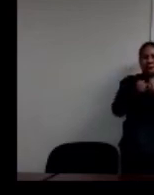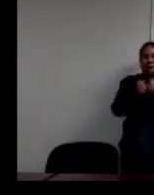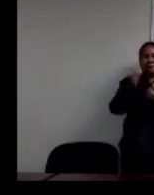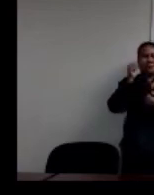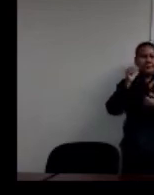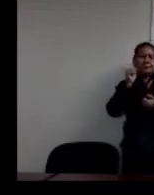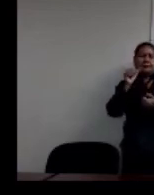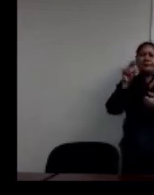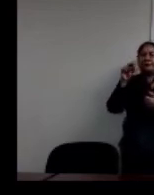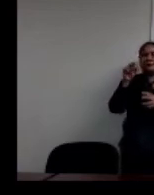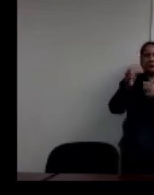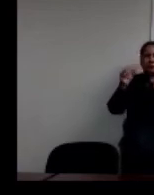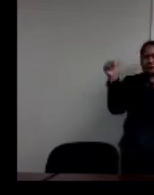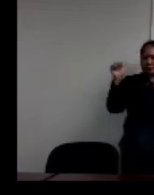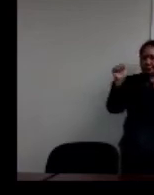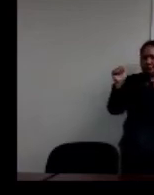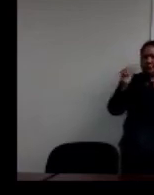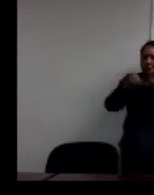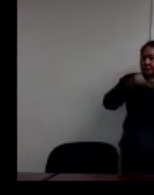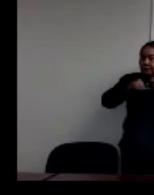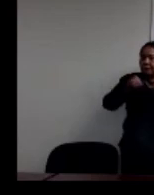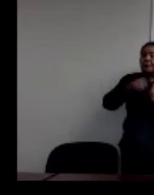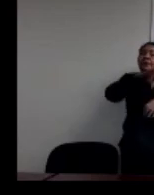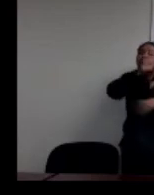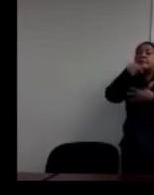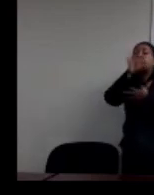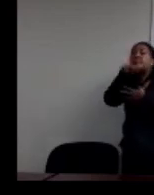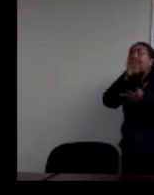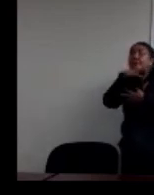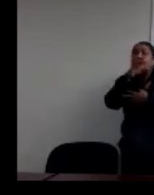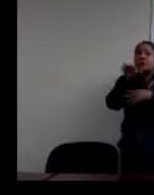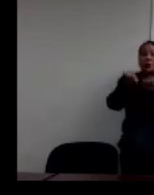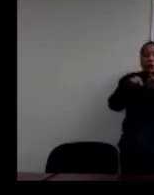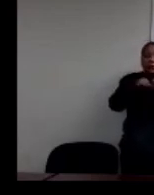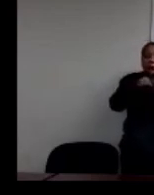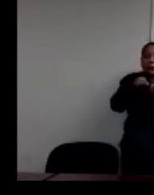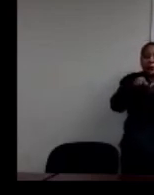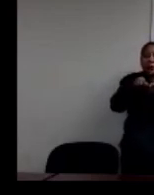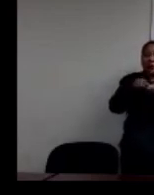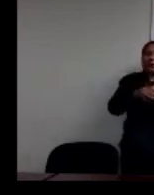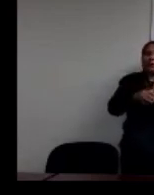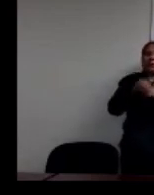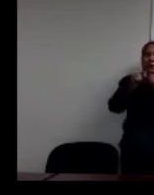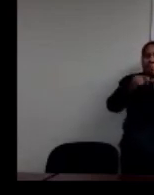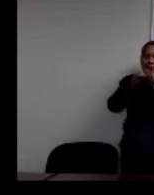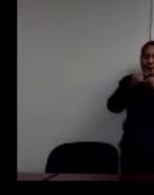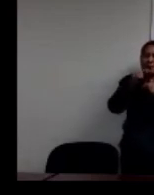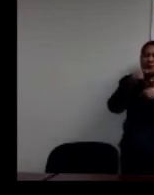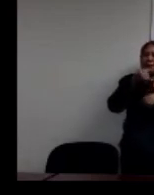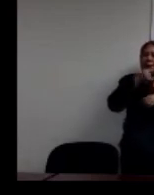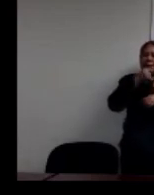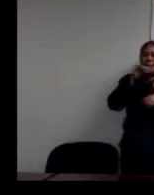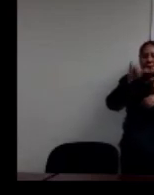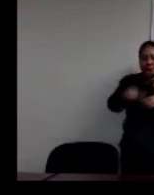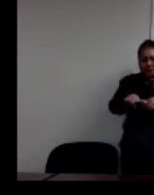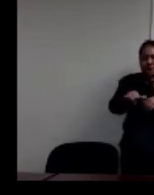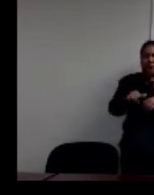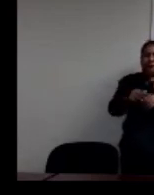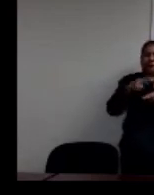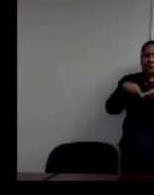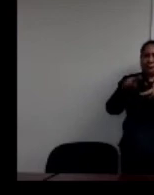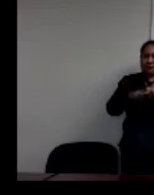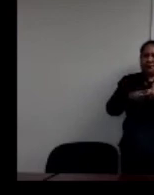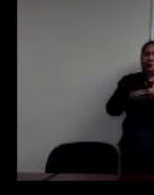estar jugando o corriendo, no. Buscar para la cuestión del proceso de adaptación o de readaptación a la que regresemos a clases,